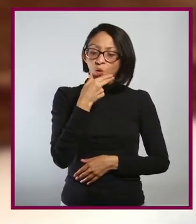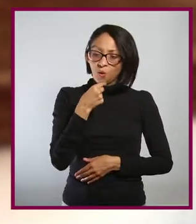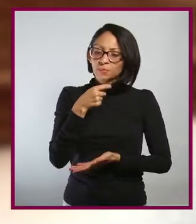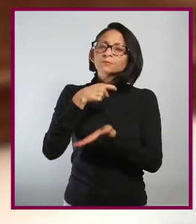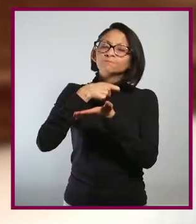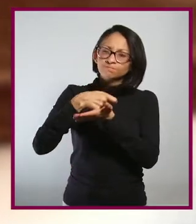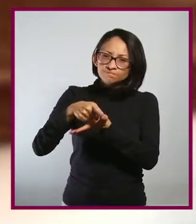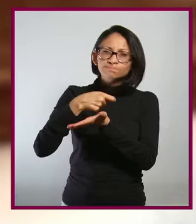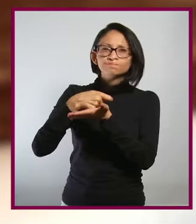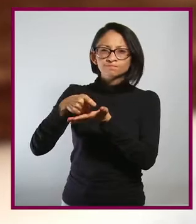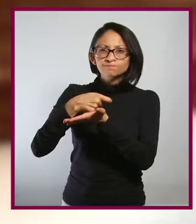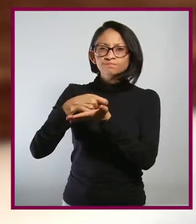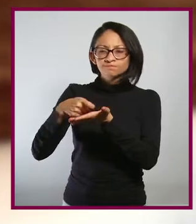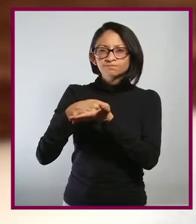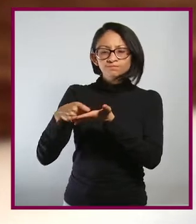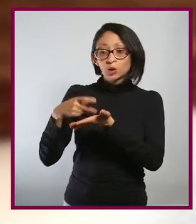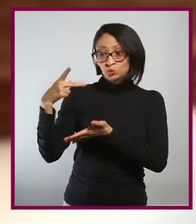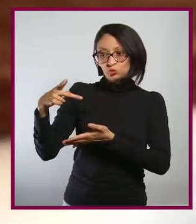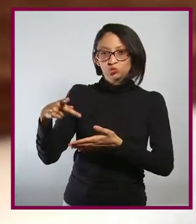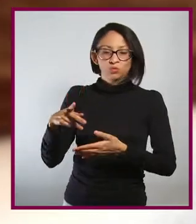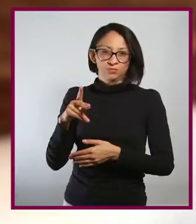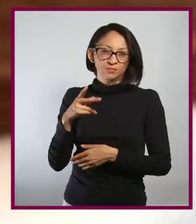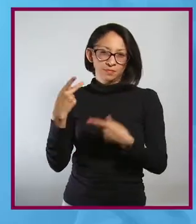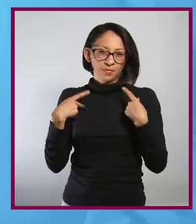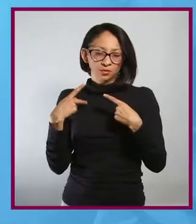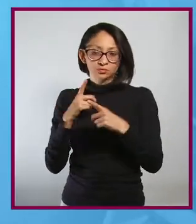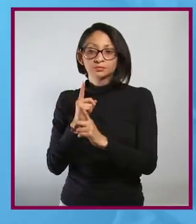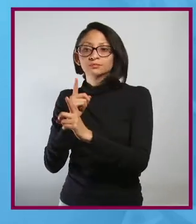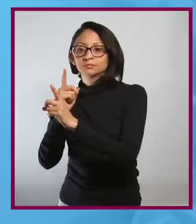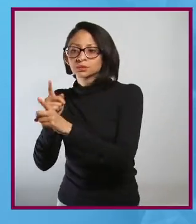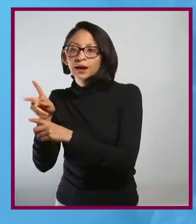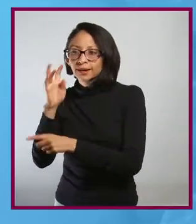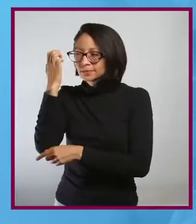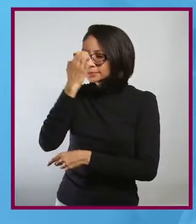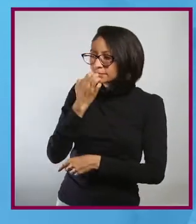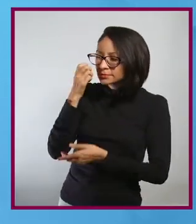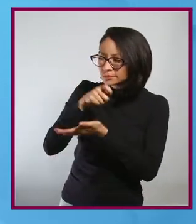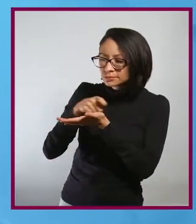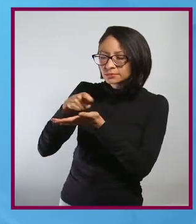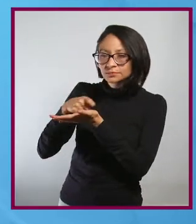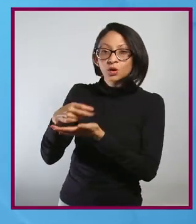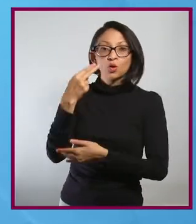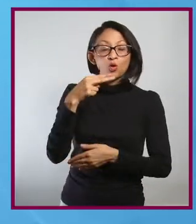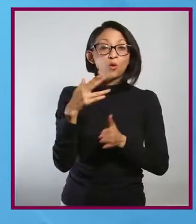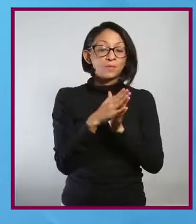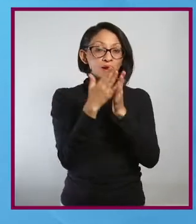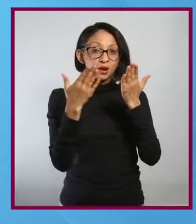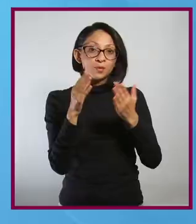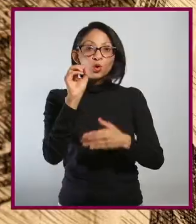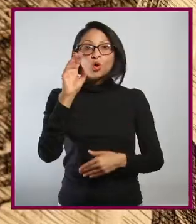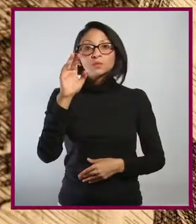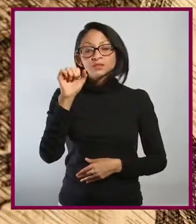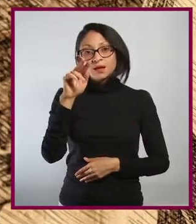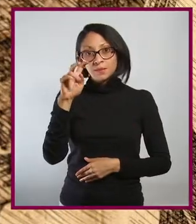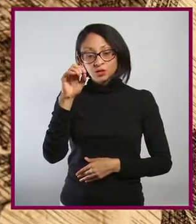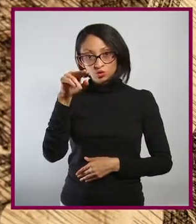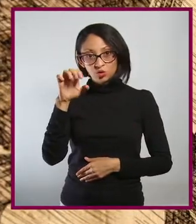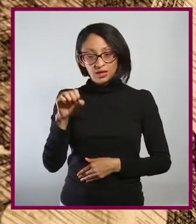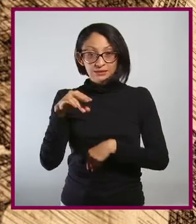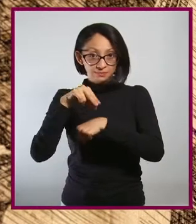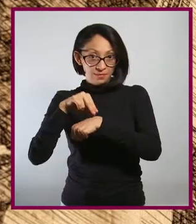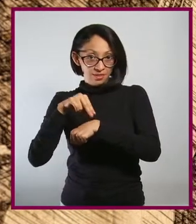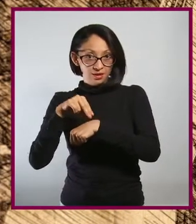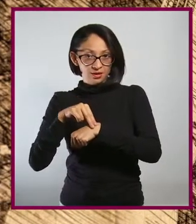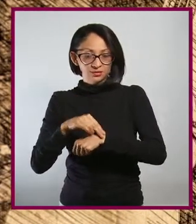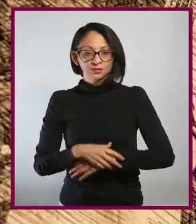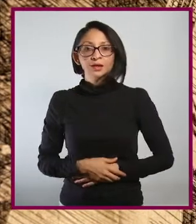meticulosamente las historias clínicas de sus pacientes en su libro Observaciones médicas. Pero no fue sino hasta